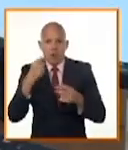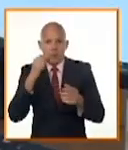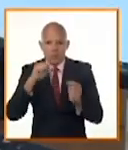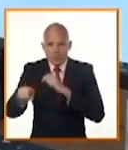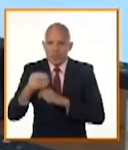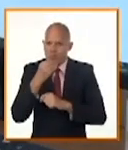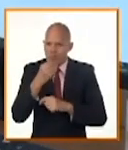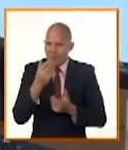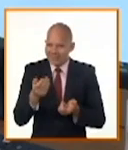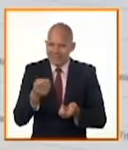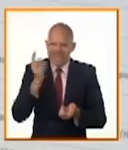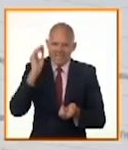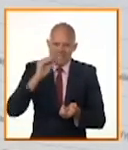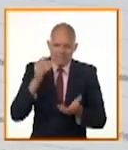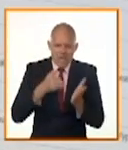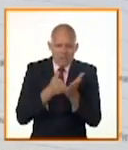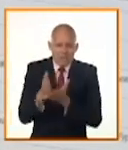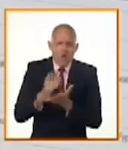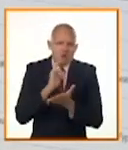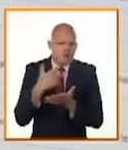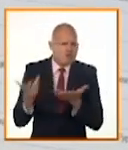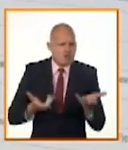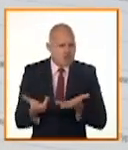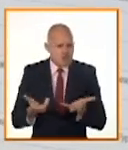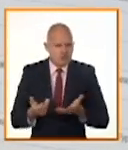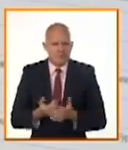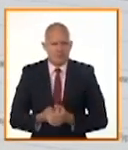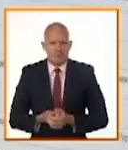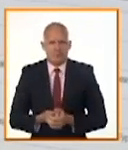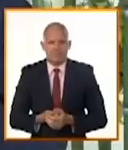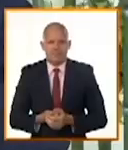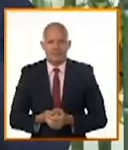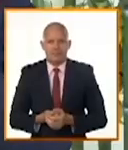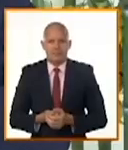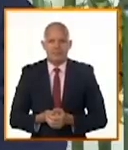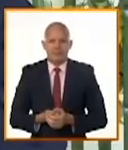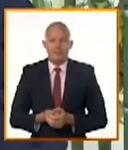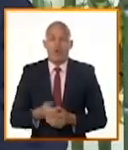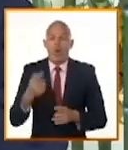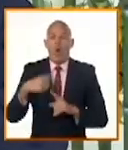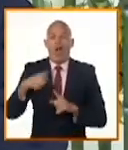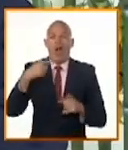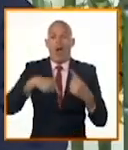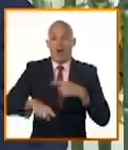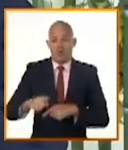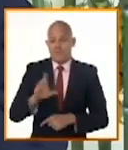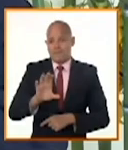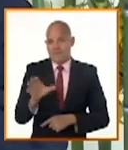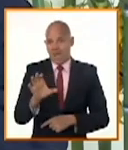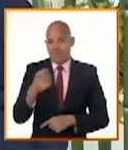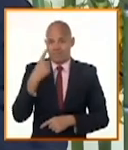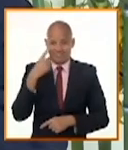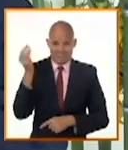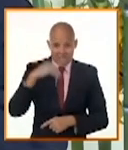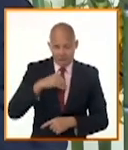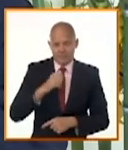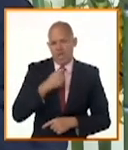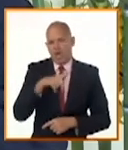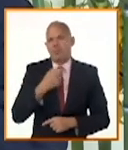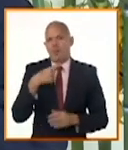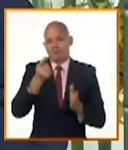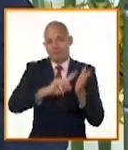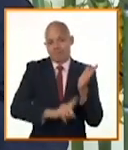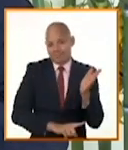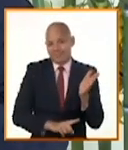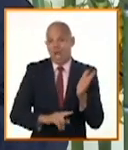transacción Está también los beneficios que hoy ofrece los bancos y la en el caso de la unión eléctrica y